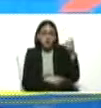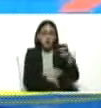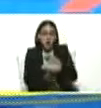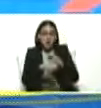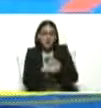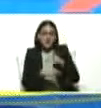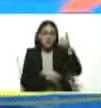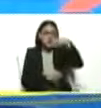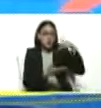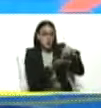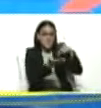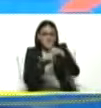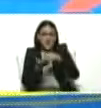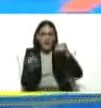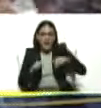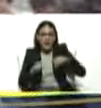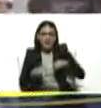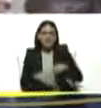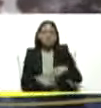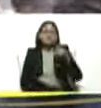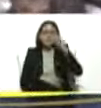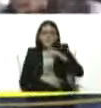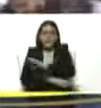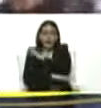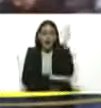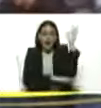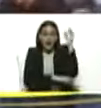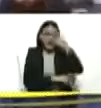allá, Pereira de Lara,